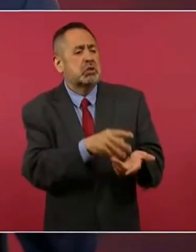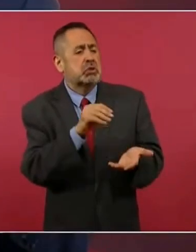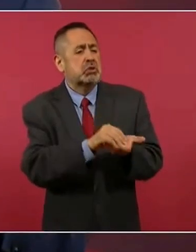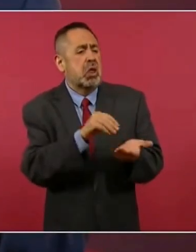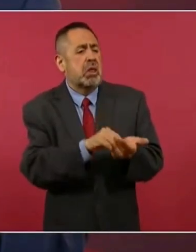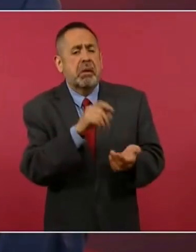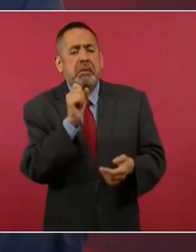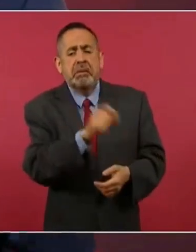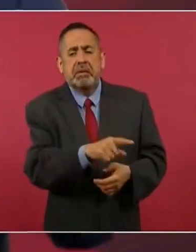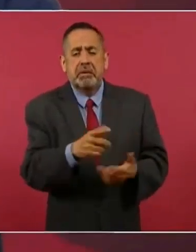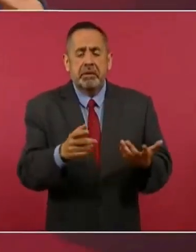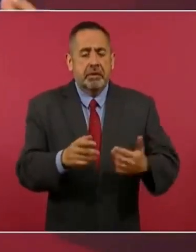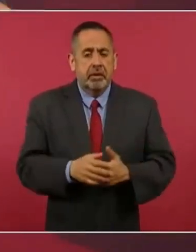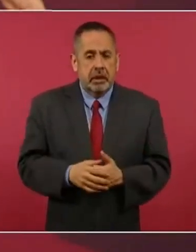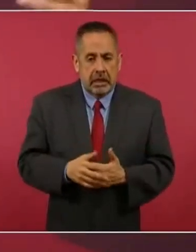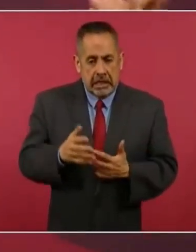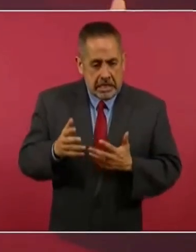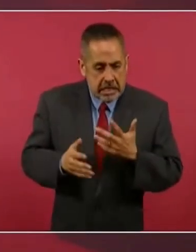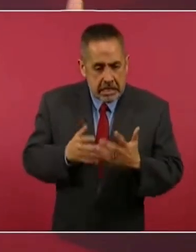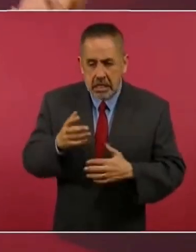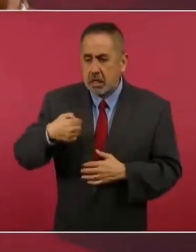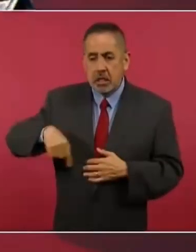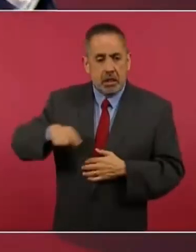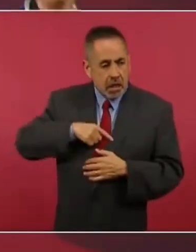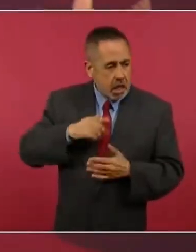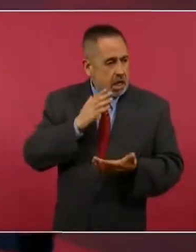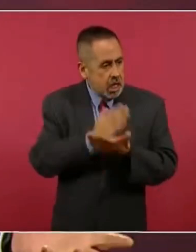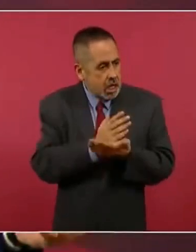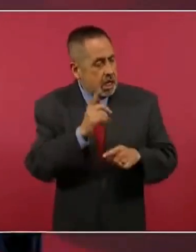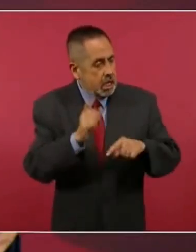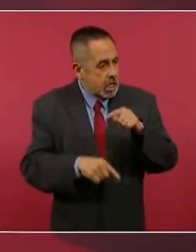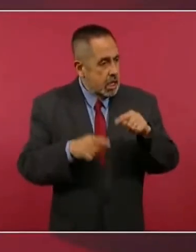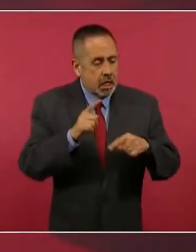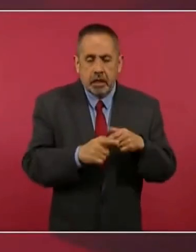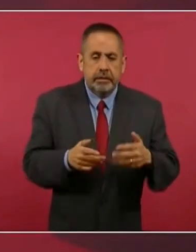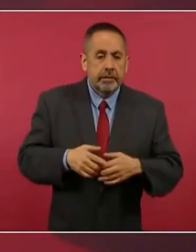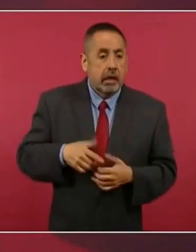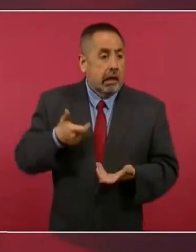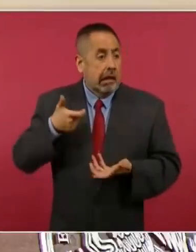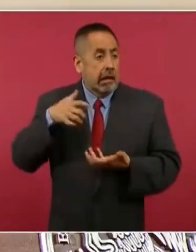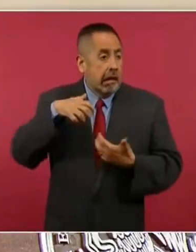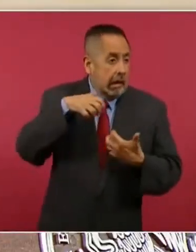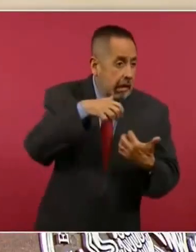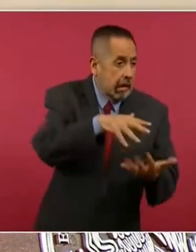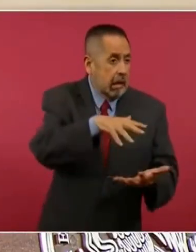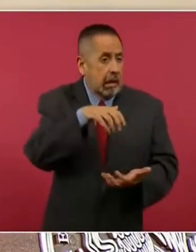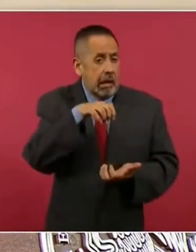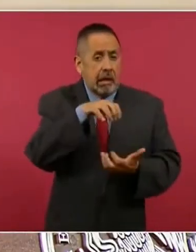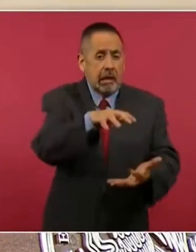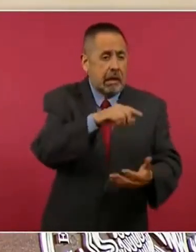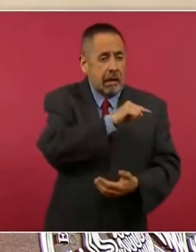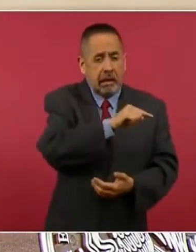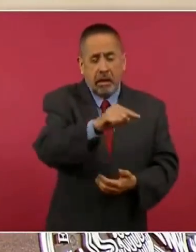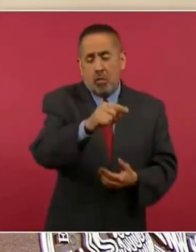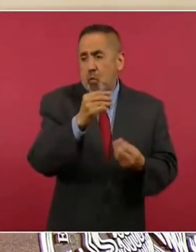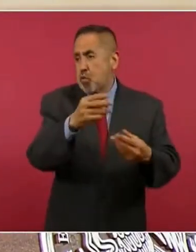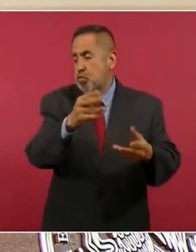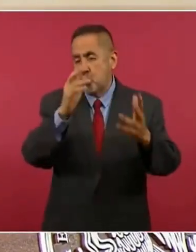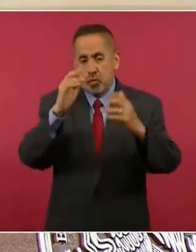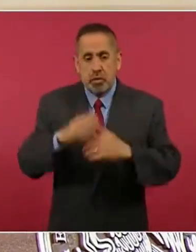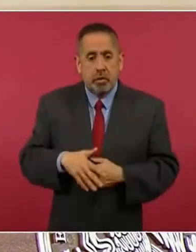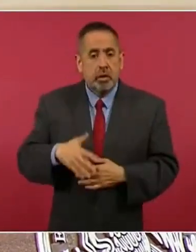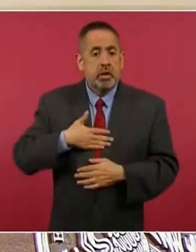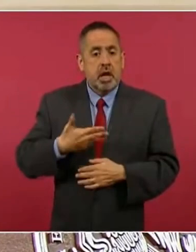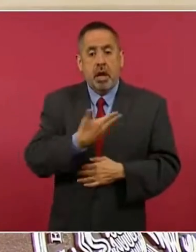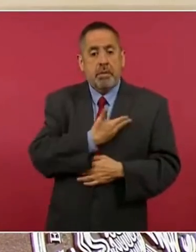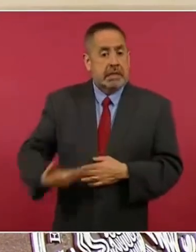no. Y nos cuesta muchísimo mantener todos esos aparatos. Y nosotros, el presidente de